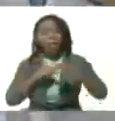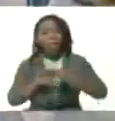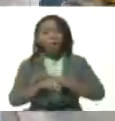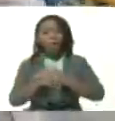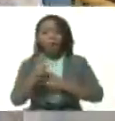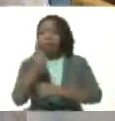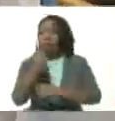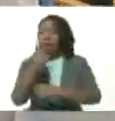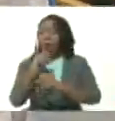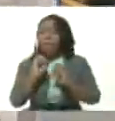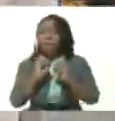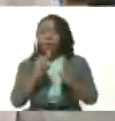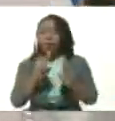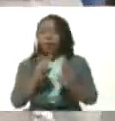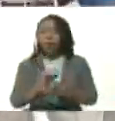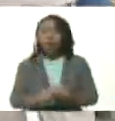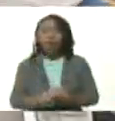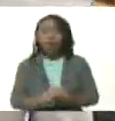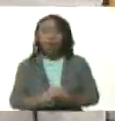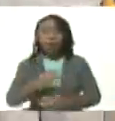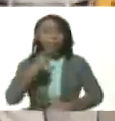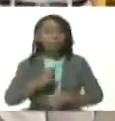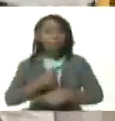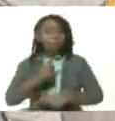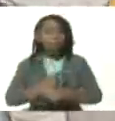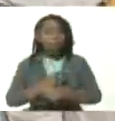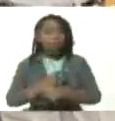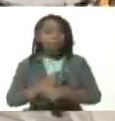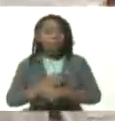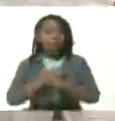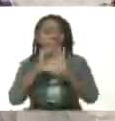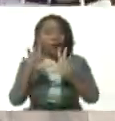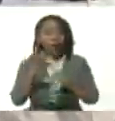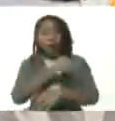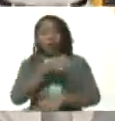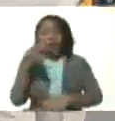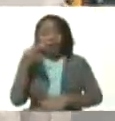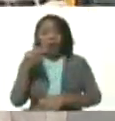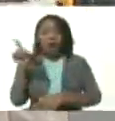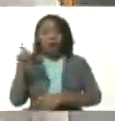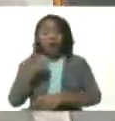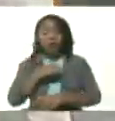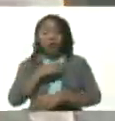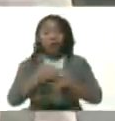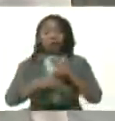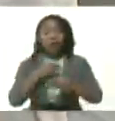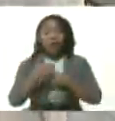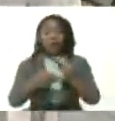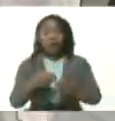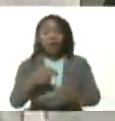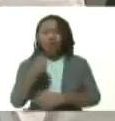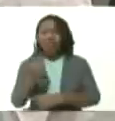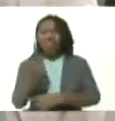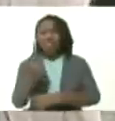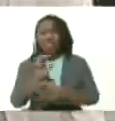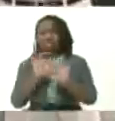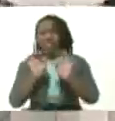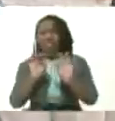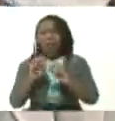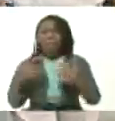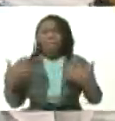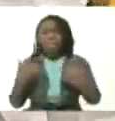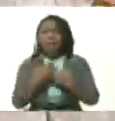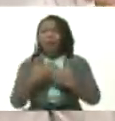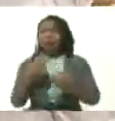medicamento oportuno, competitivo, eficiente y de calidad. Ahí vamos a confluir todo. Aquí no hay conflicto, presidente. Aquí lo que hay